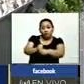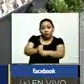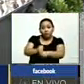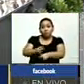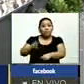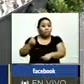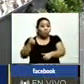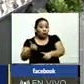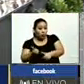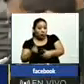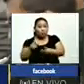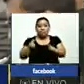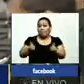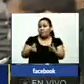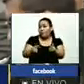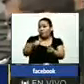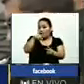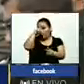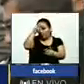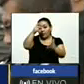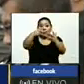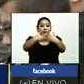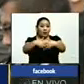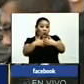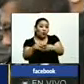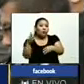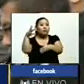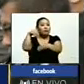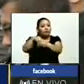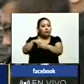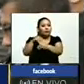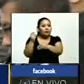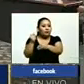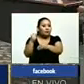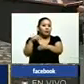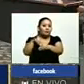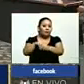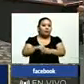financiera, operación eficiente de la industria y ahorros.